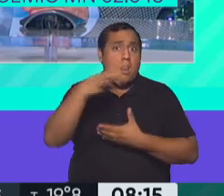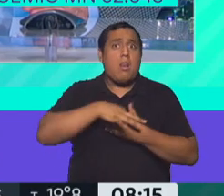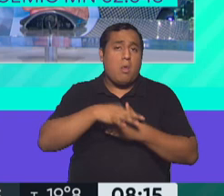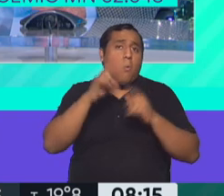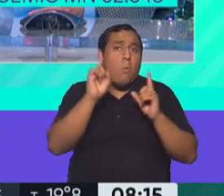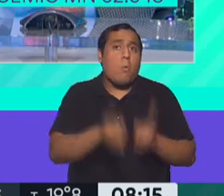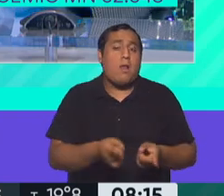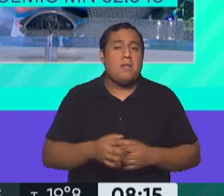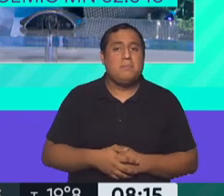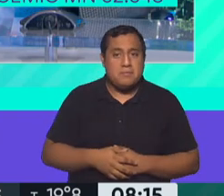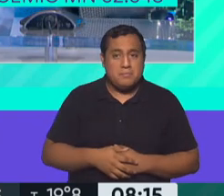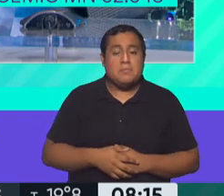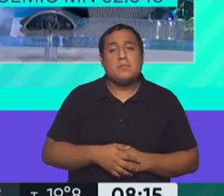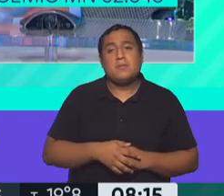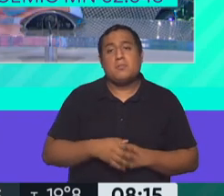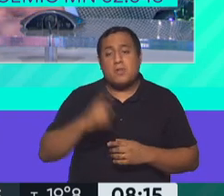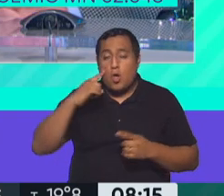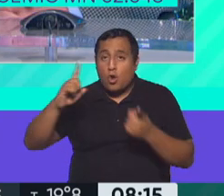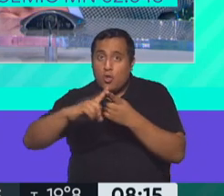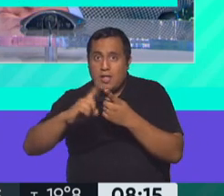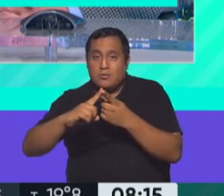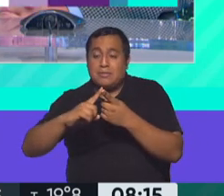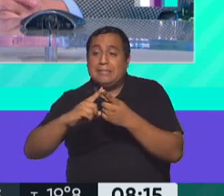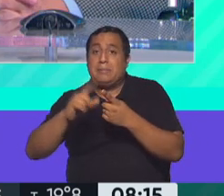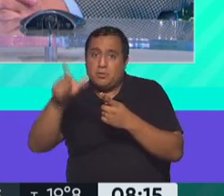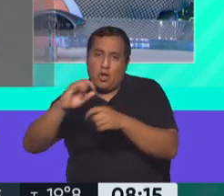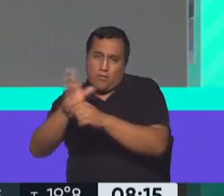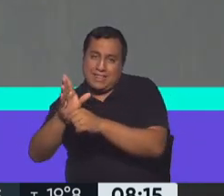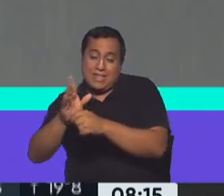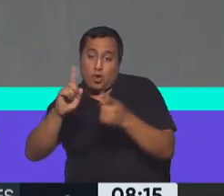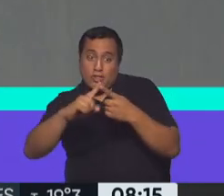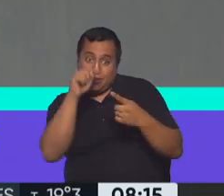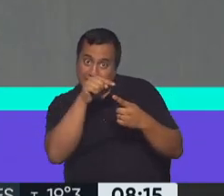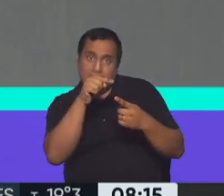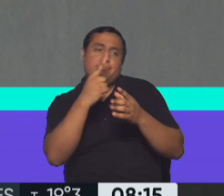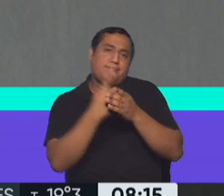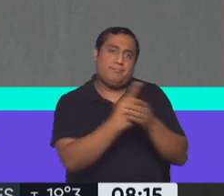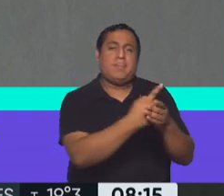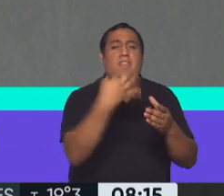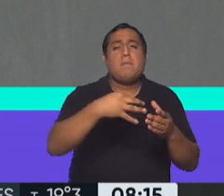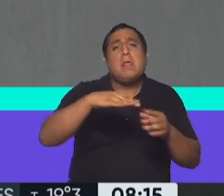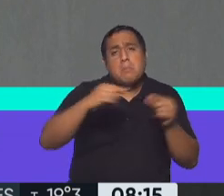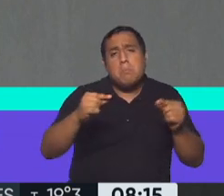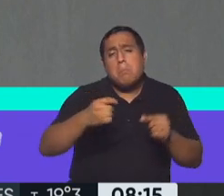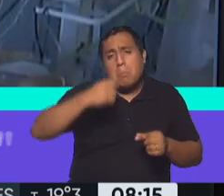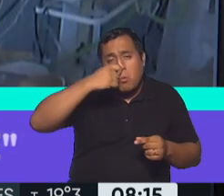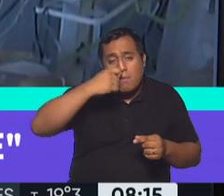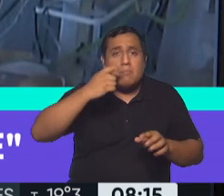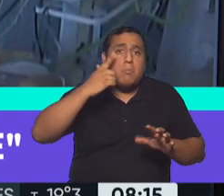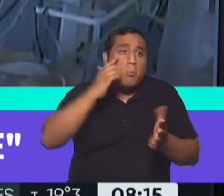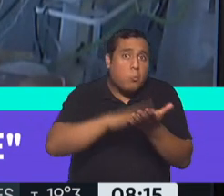asintomática entonces es importante que los contactos estrechos se aísla esto no para el sol entra nadie que todos y cuanto más nos sentimos